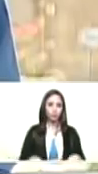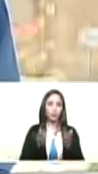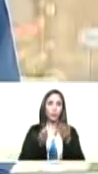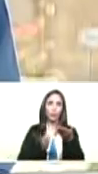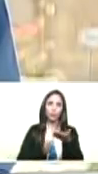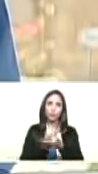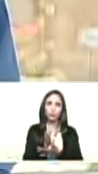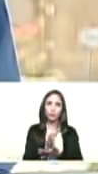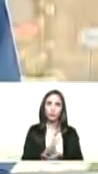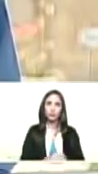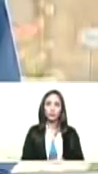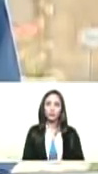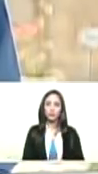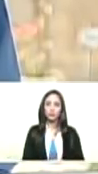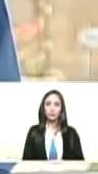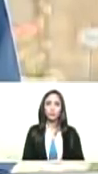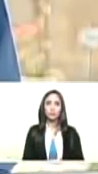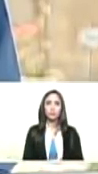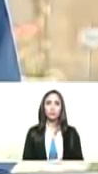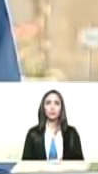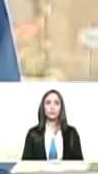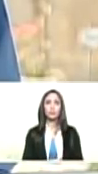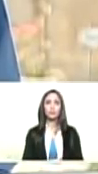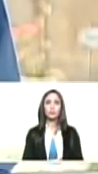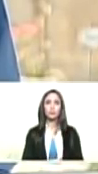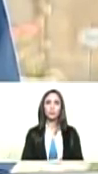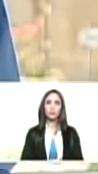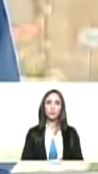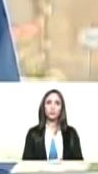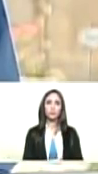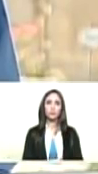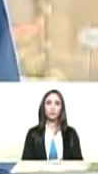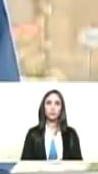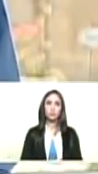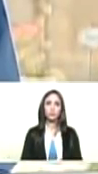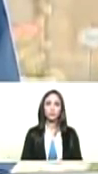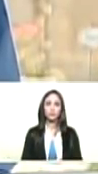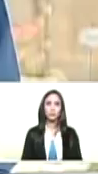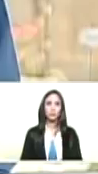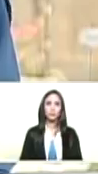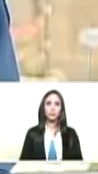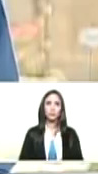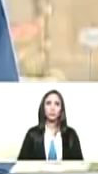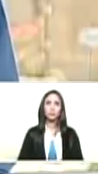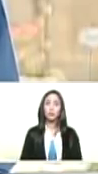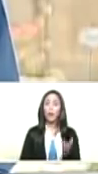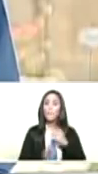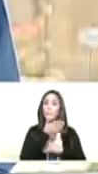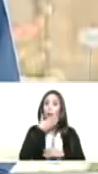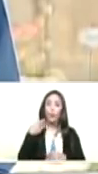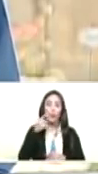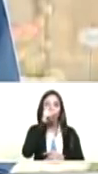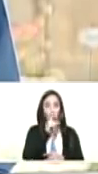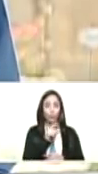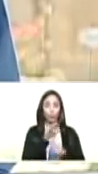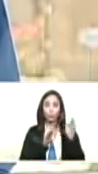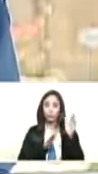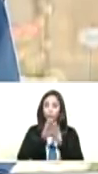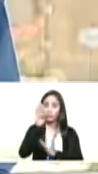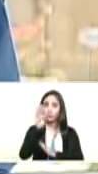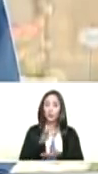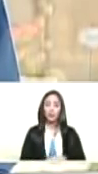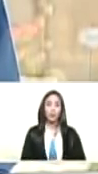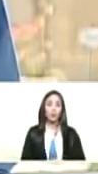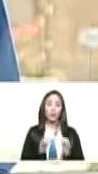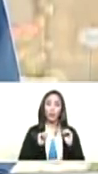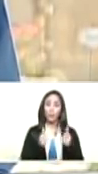está empezando hoy para los CLAP tiene que ser el mejor año de todo el tiempo que hemos vivido desde